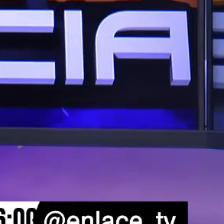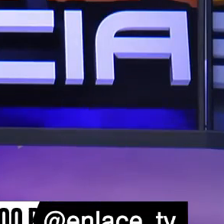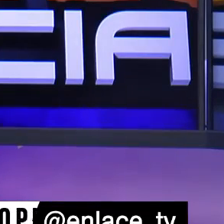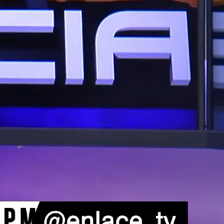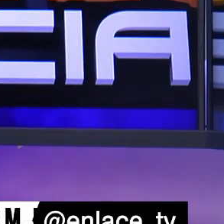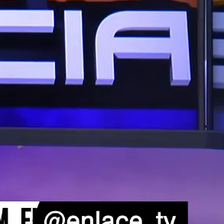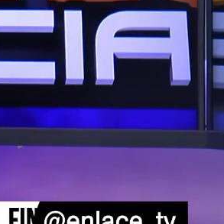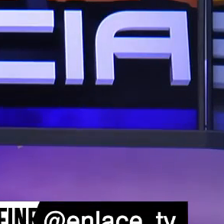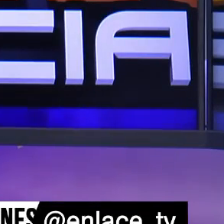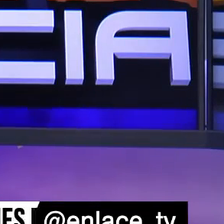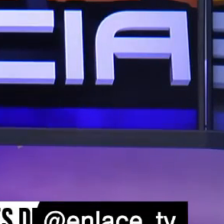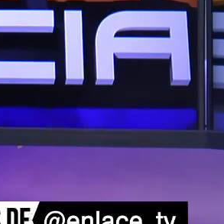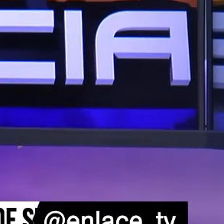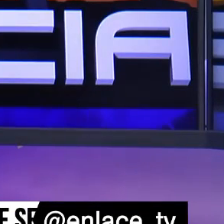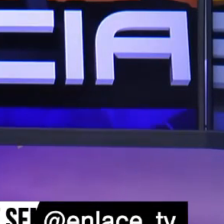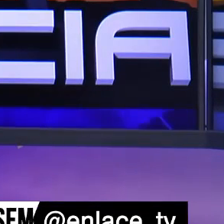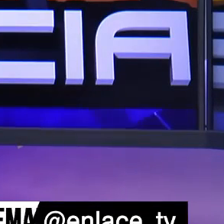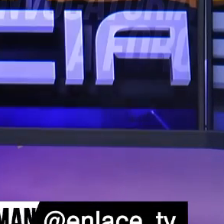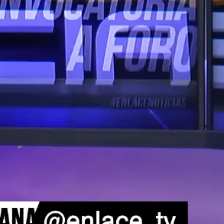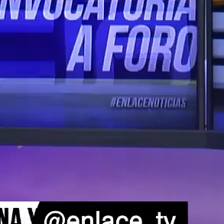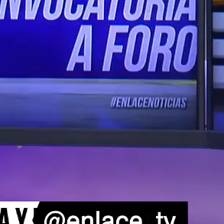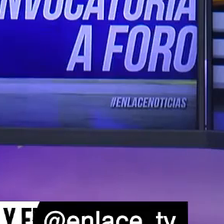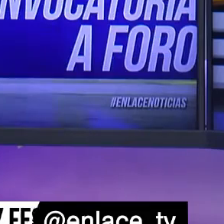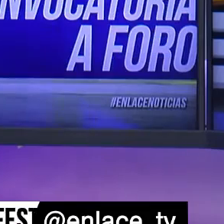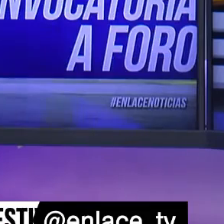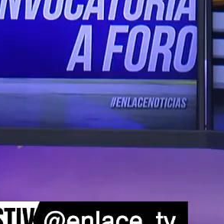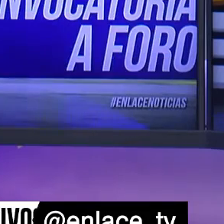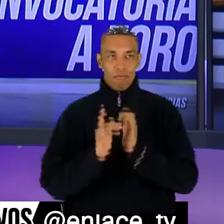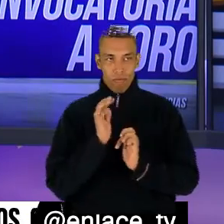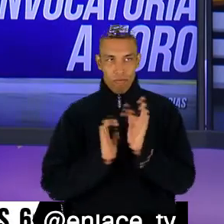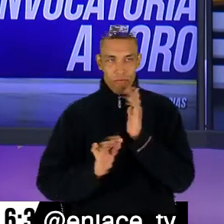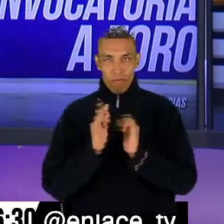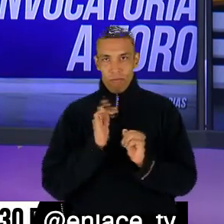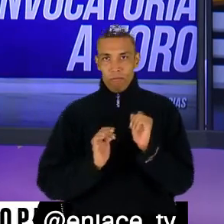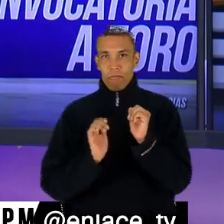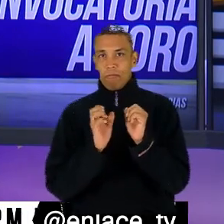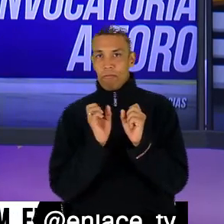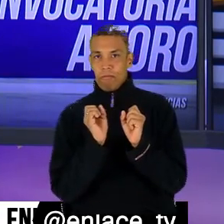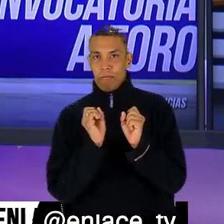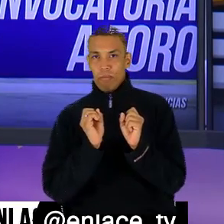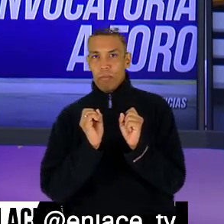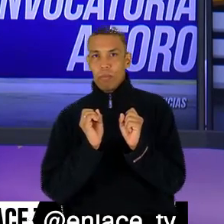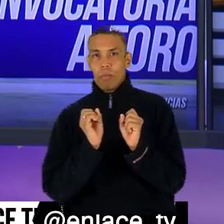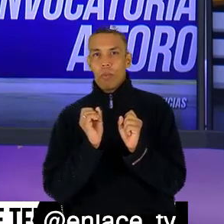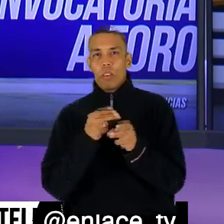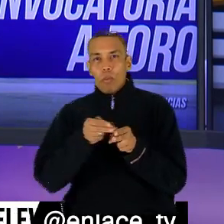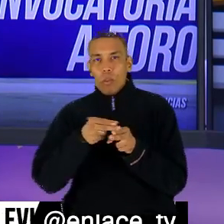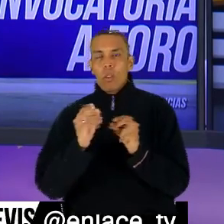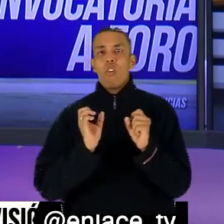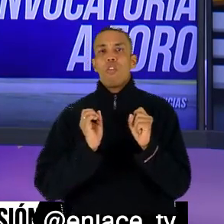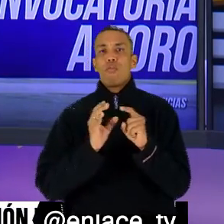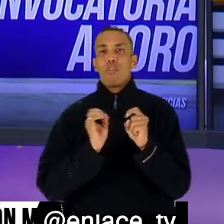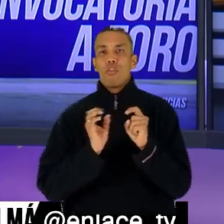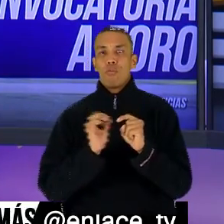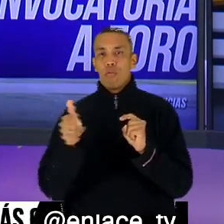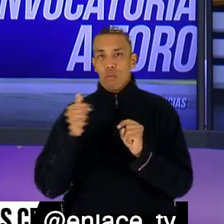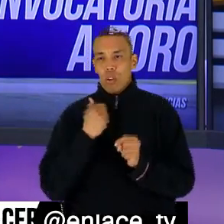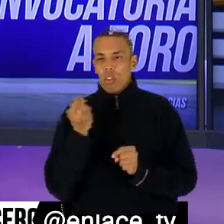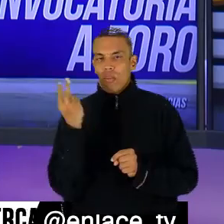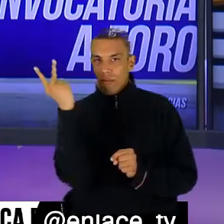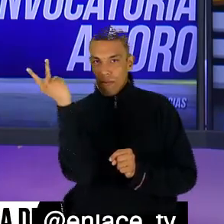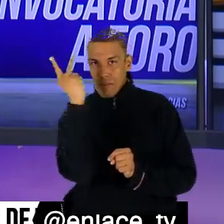Y todo está dispuesto para la realización del segundo foro ambiental y en defensa de los humedales en esta zona del país. Al evento del próximo viernes